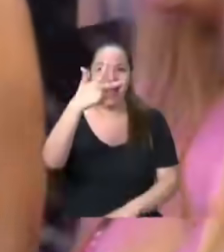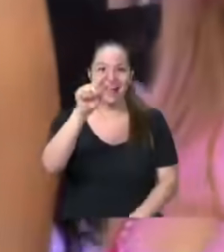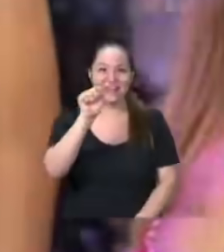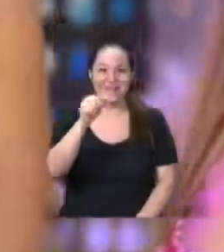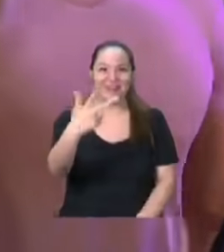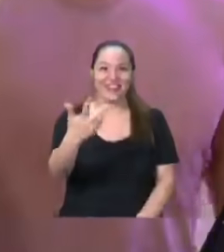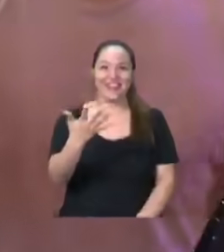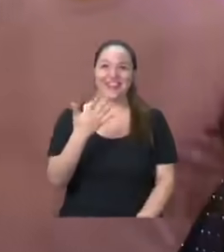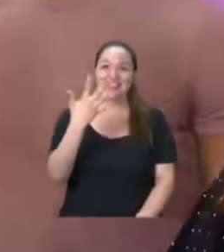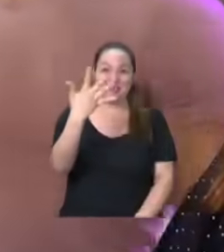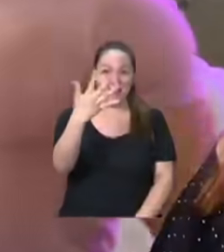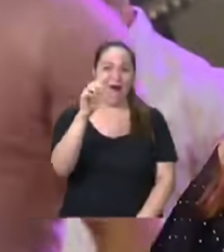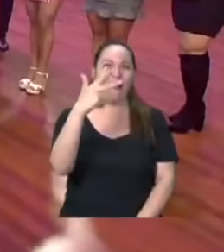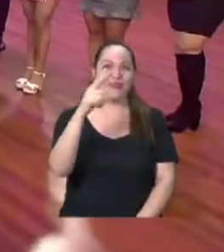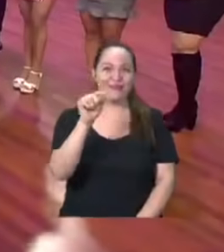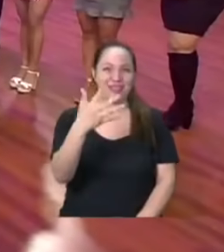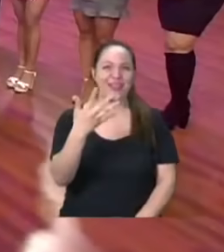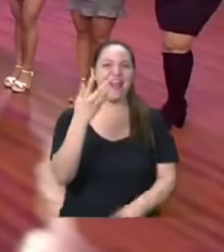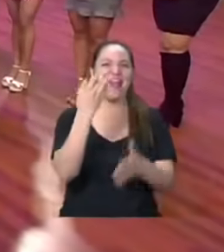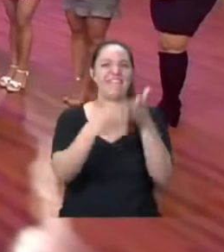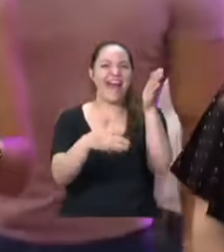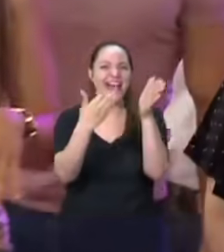¡8.5! ¿Qué le faltó para que fuera 9?